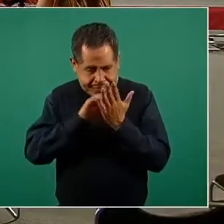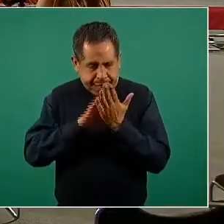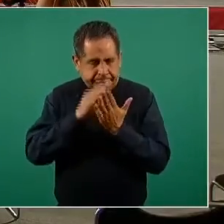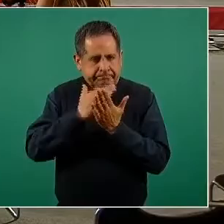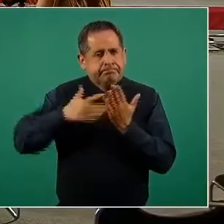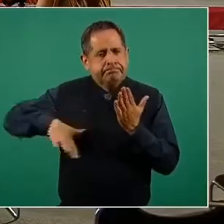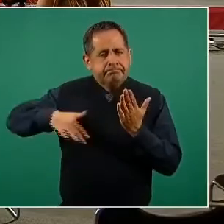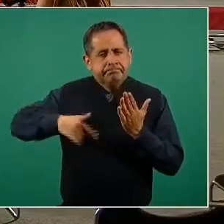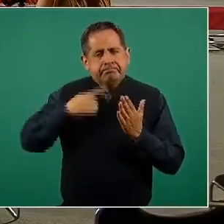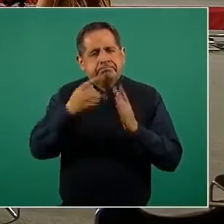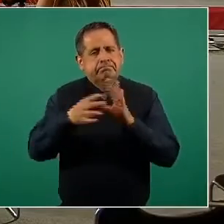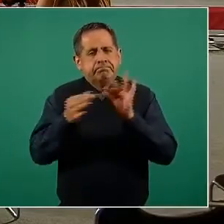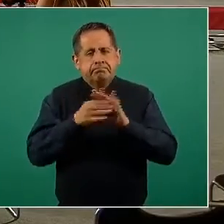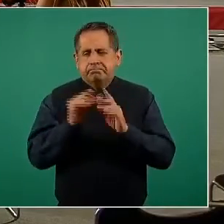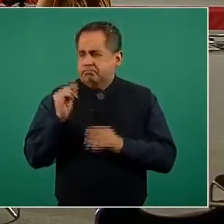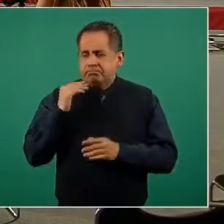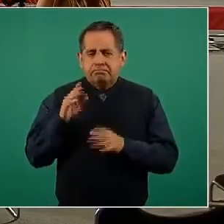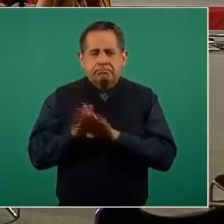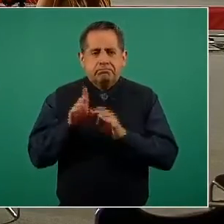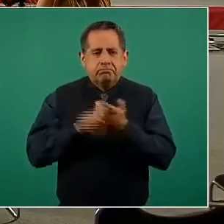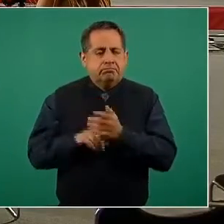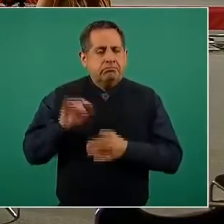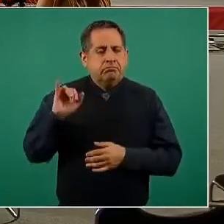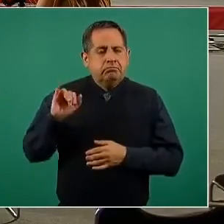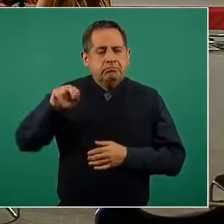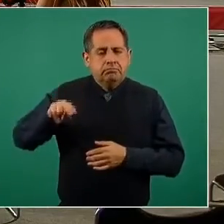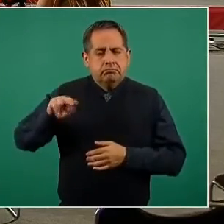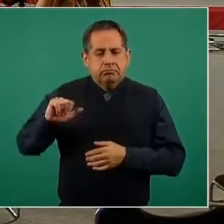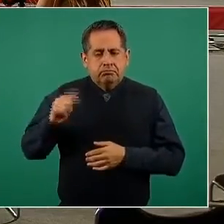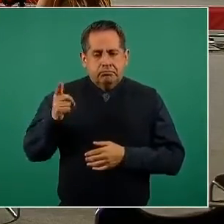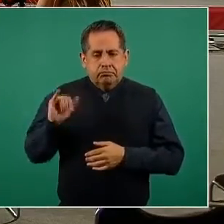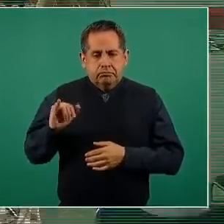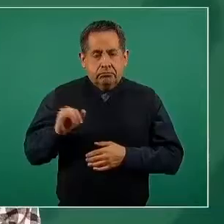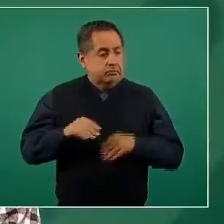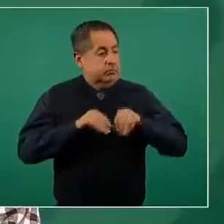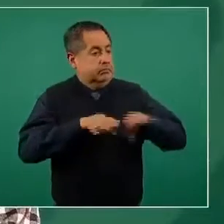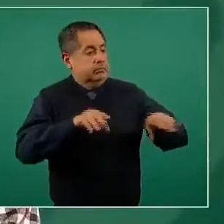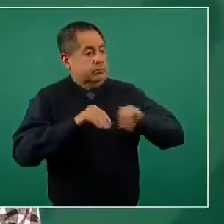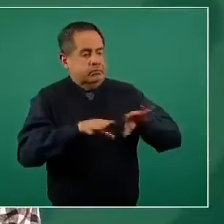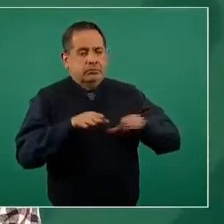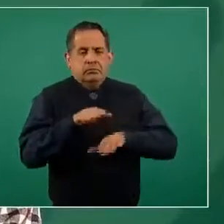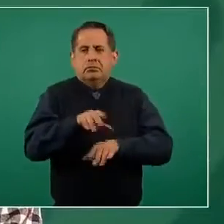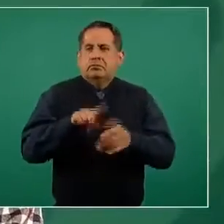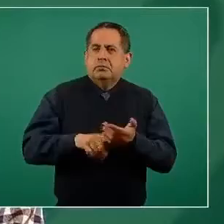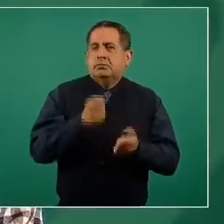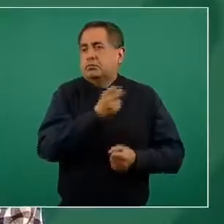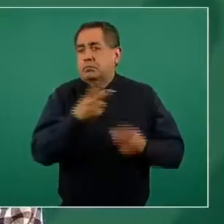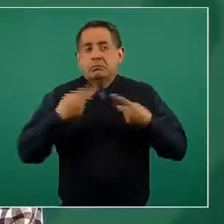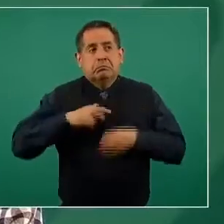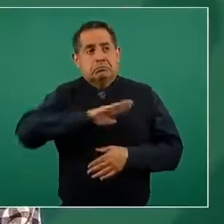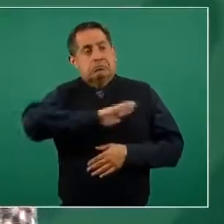de ver hace unos días cuando el INEGI produjo información sobre mortalidad en exceso,